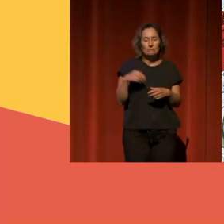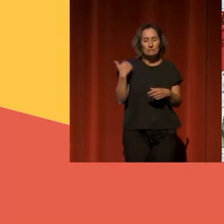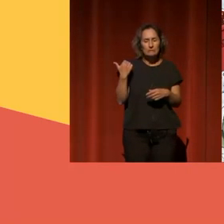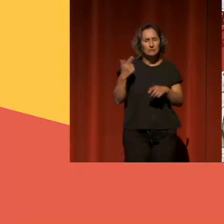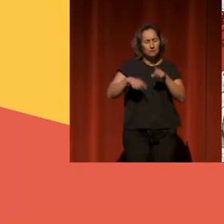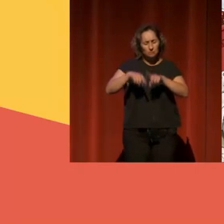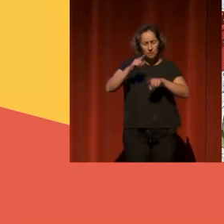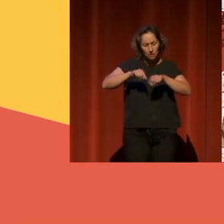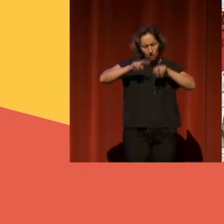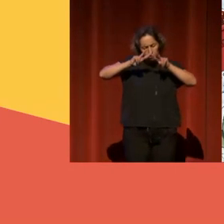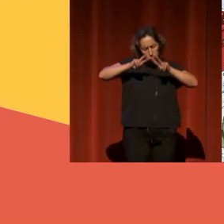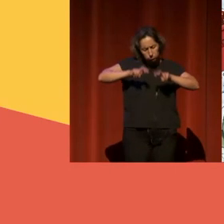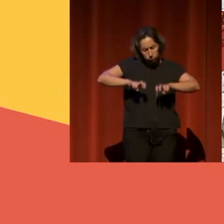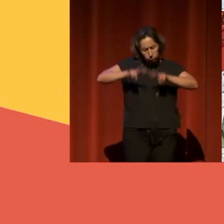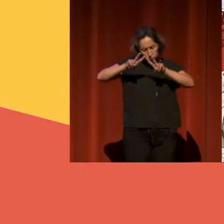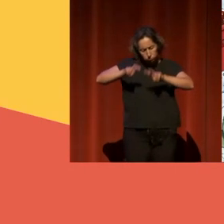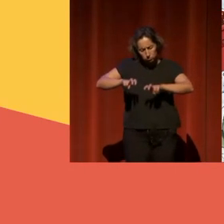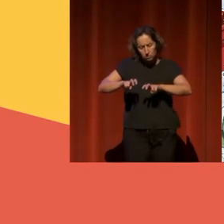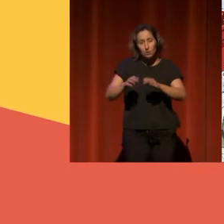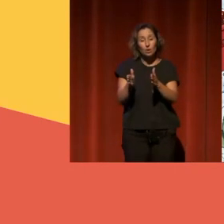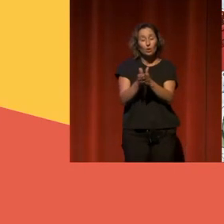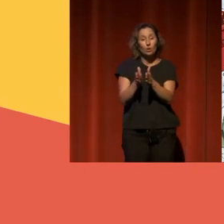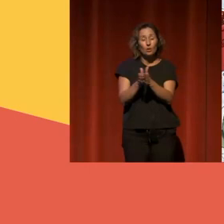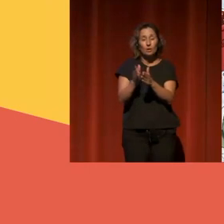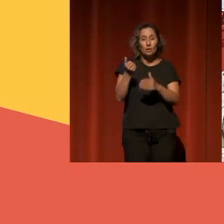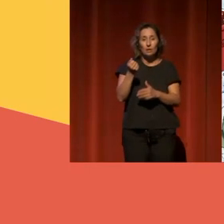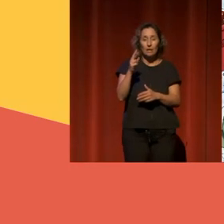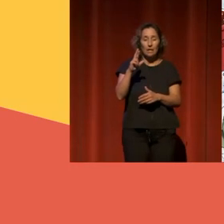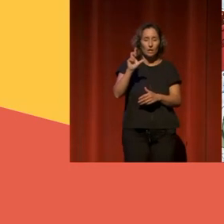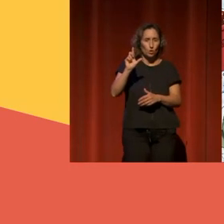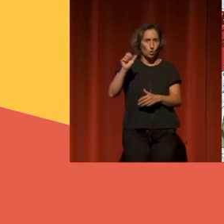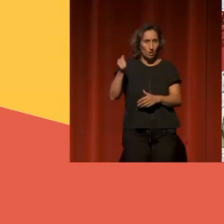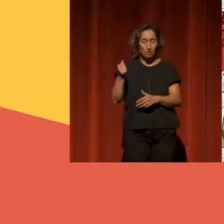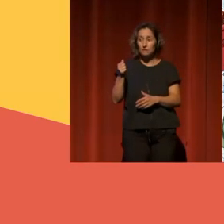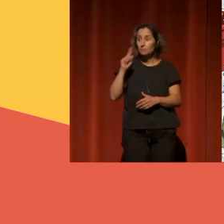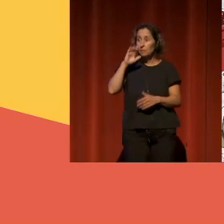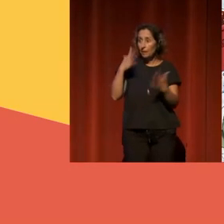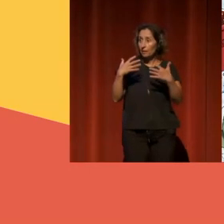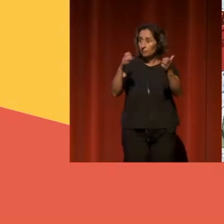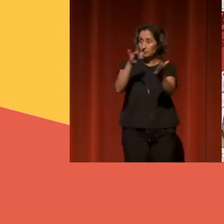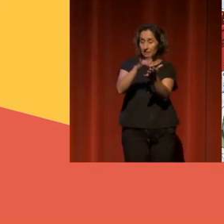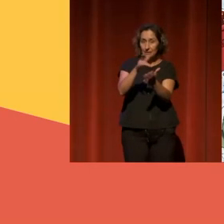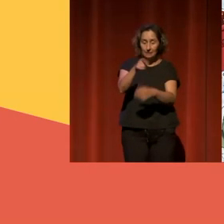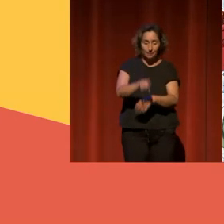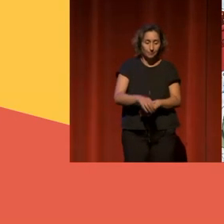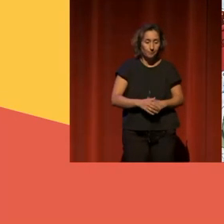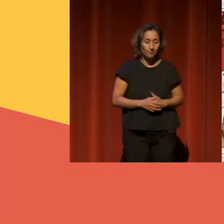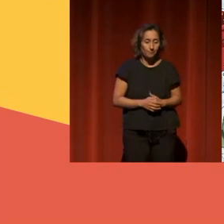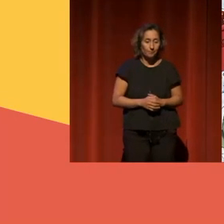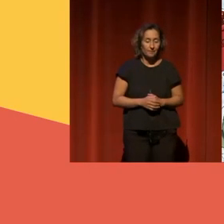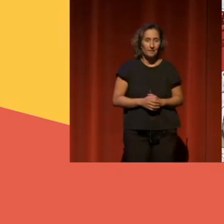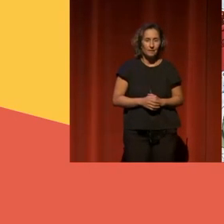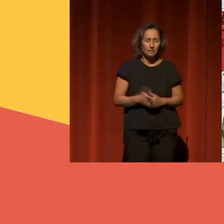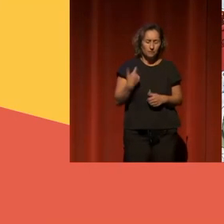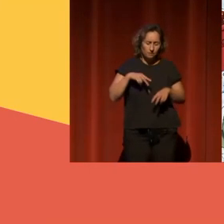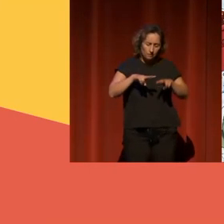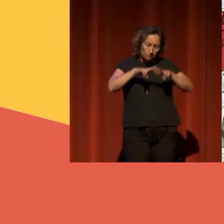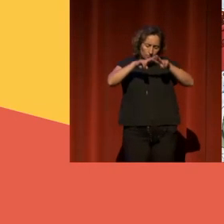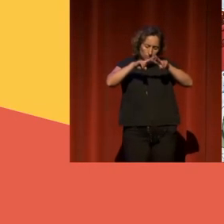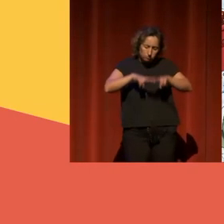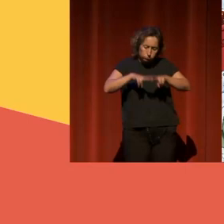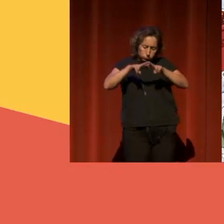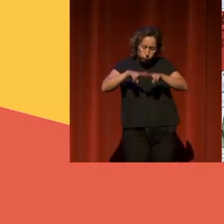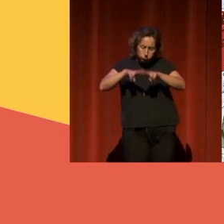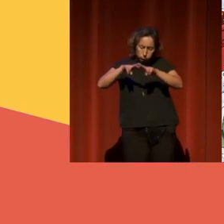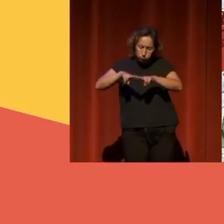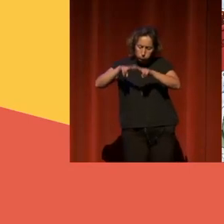tipo de materiales junto a mi compañera Carola Svicciolo, que creo que nos acompaña también hoy, y hemos estado analizando estas